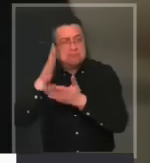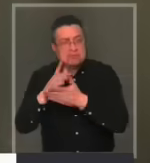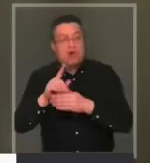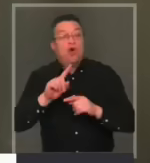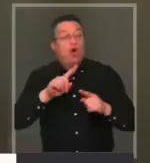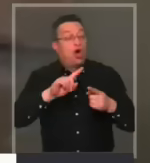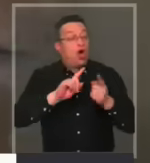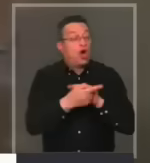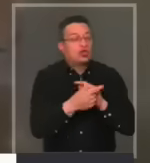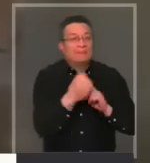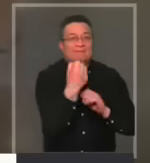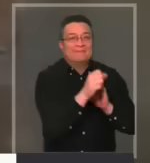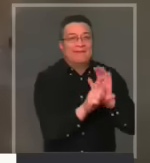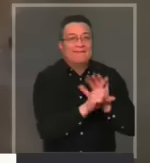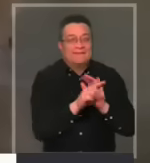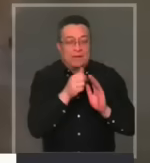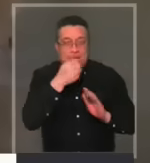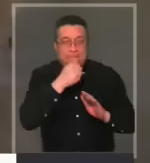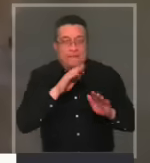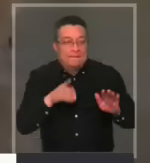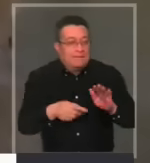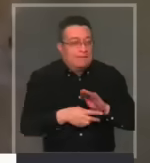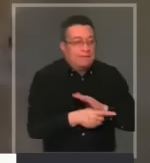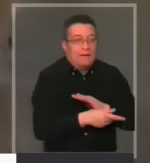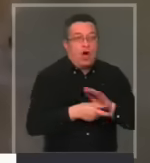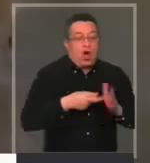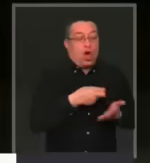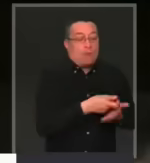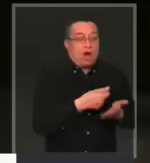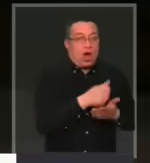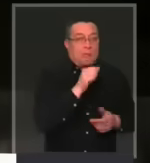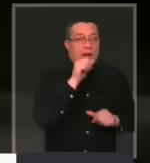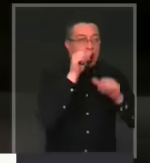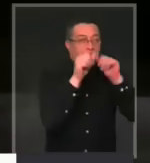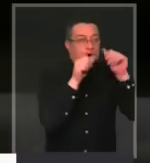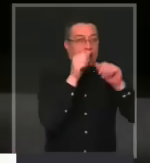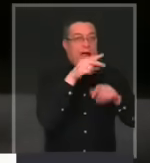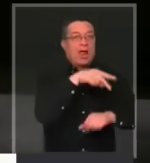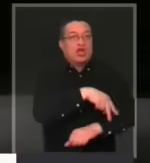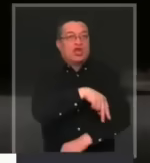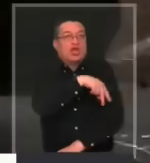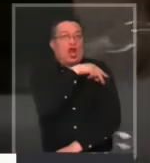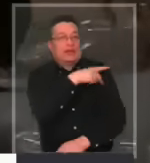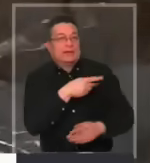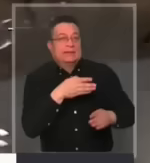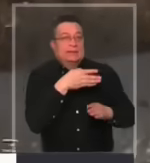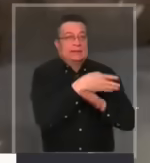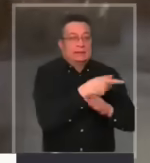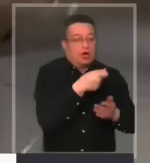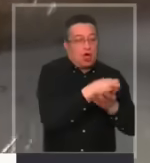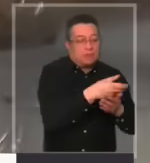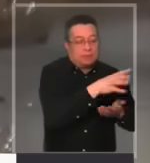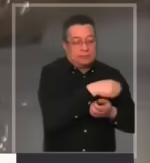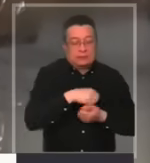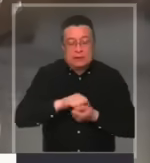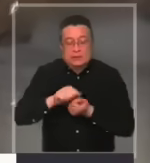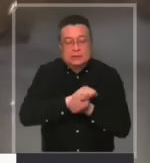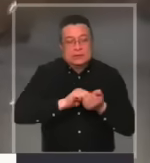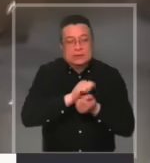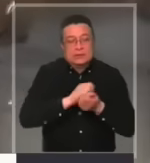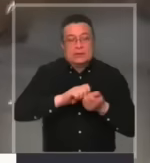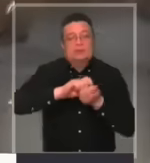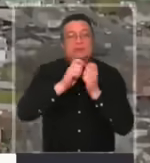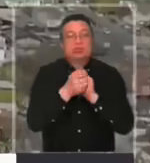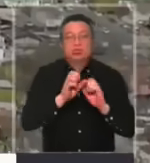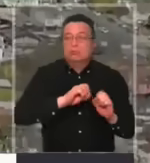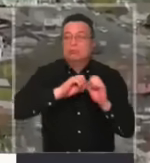un giro delictual a sus vidas y habrían terminado comprando cocaína en el extremo norte del país. La procesaron para finalmente